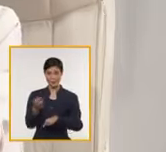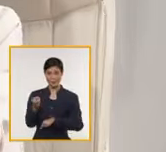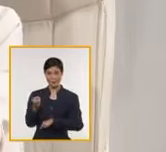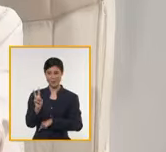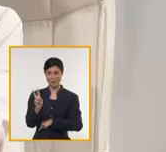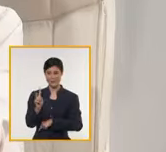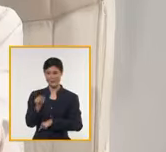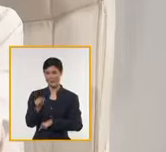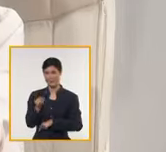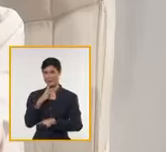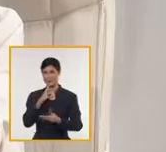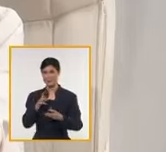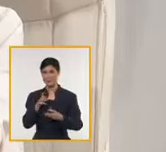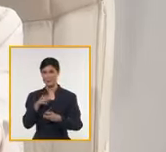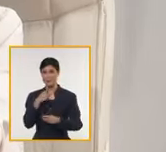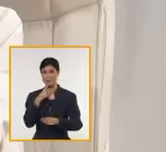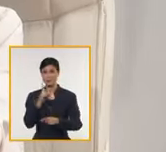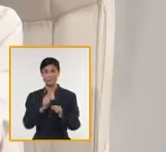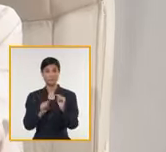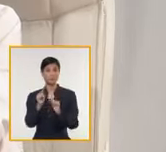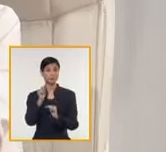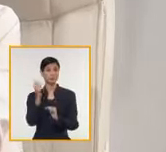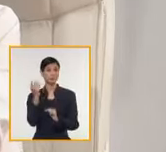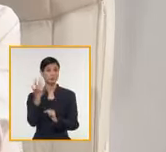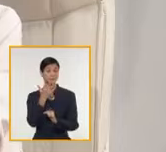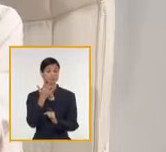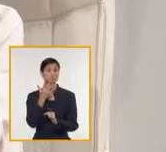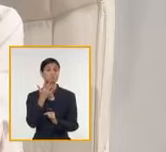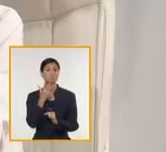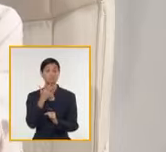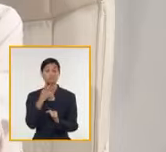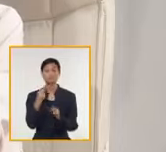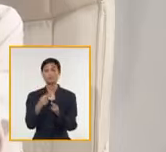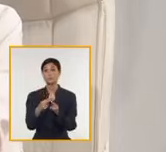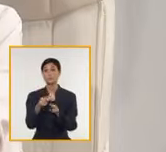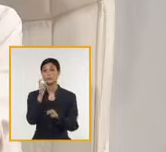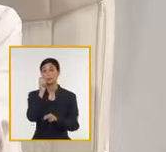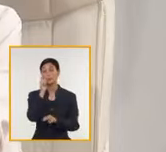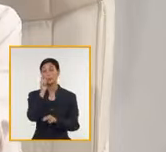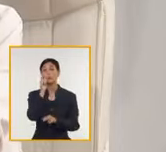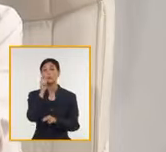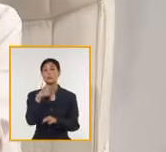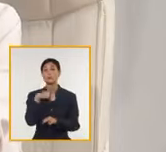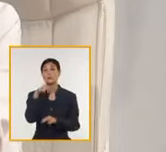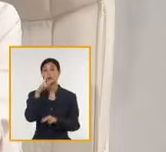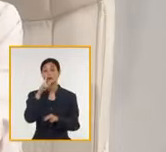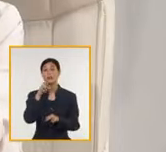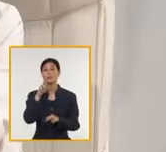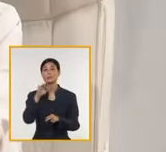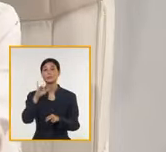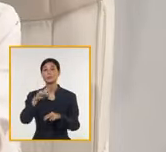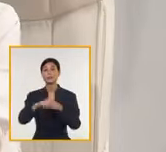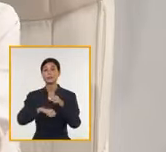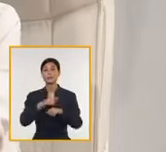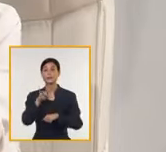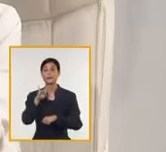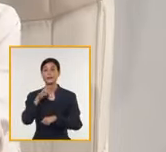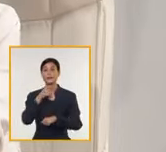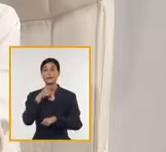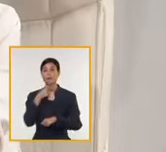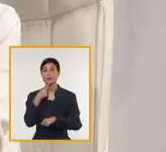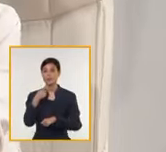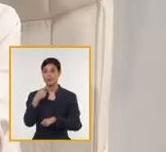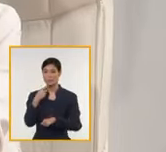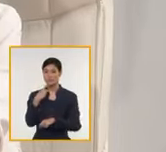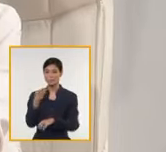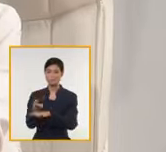un lado, encabezada por el opositor Enrique Capriles, quien ha dicho en una entrevista a la BBC de Londres que quien pida una